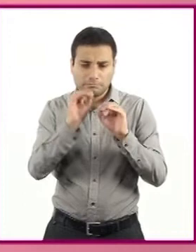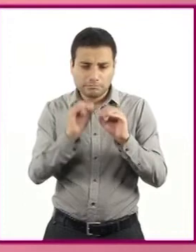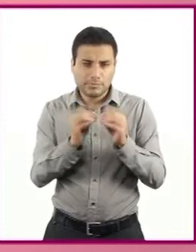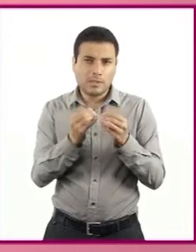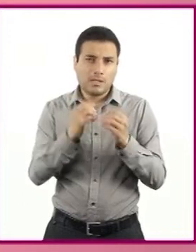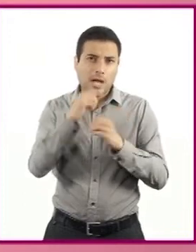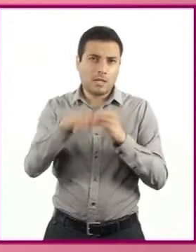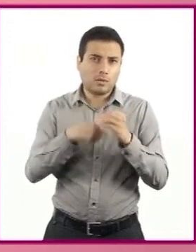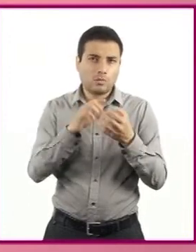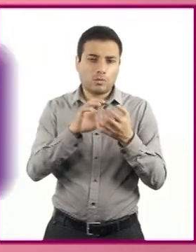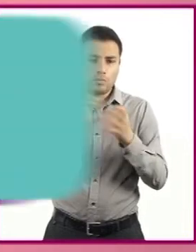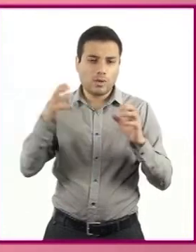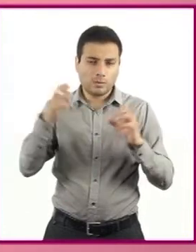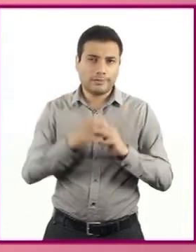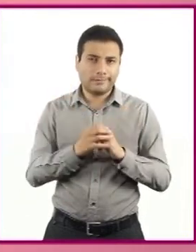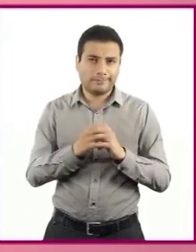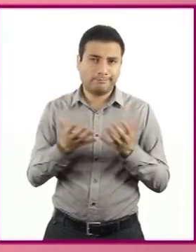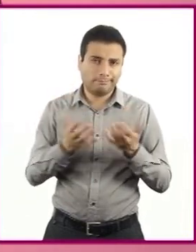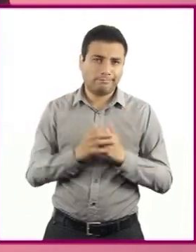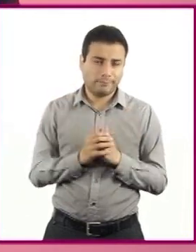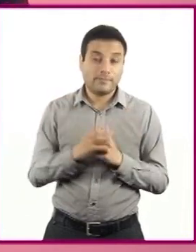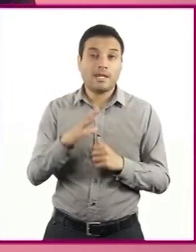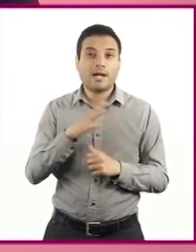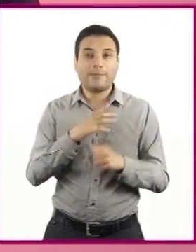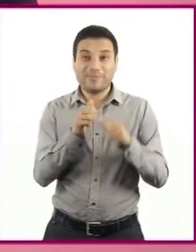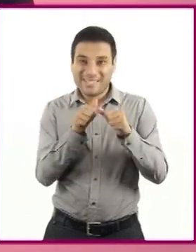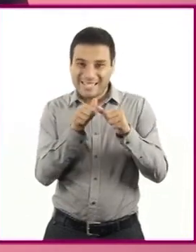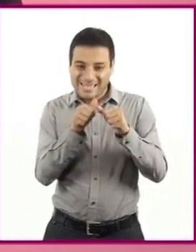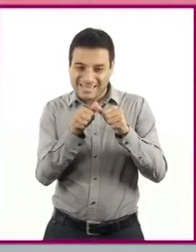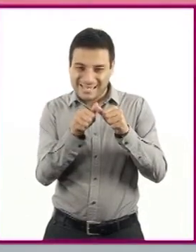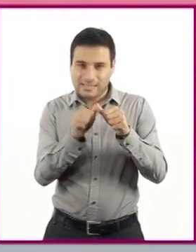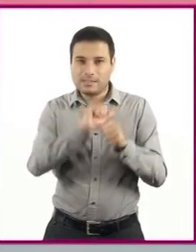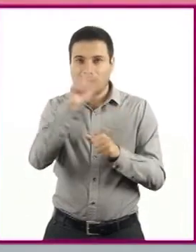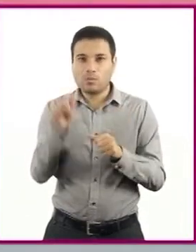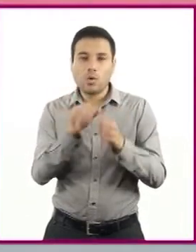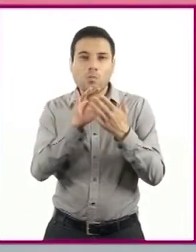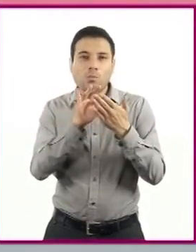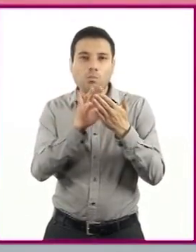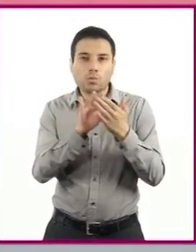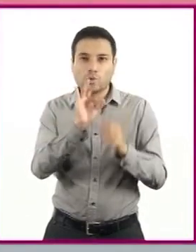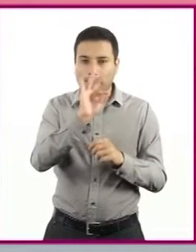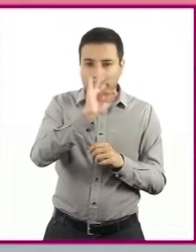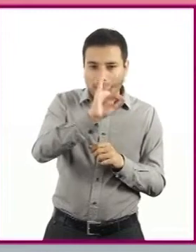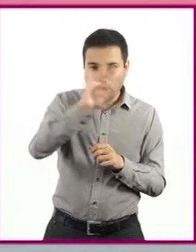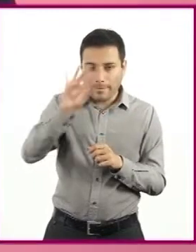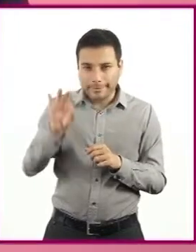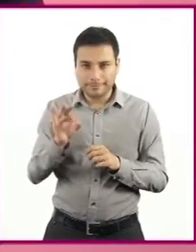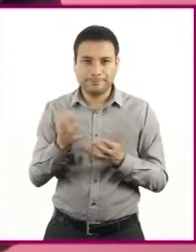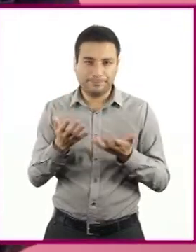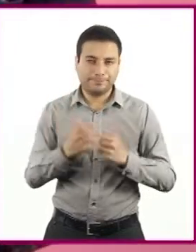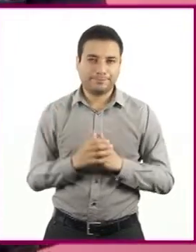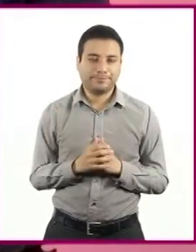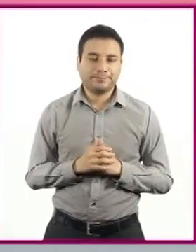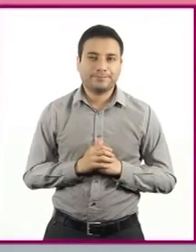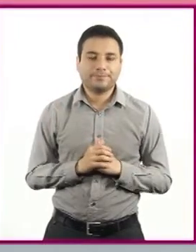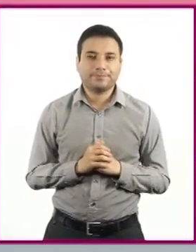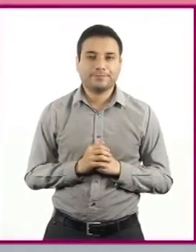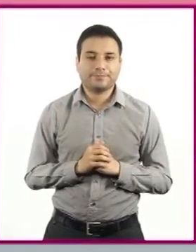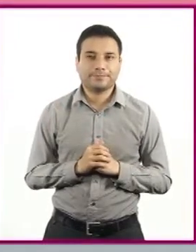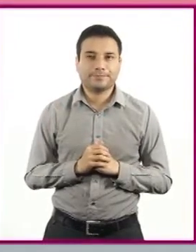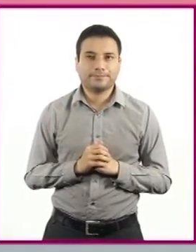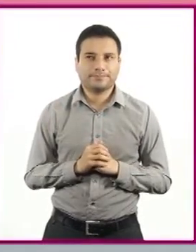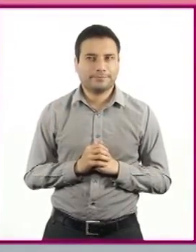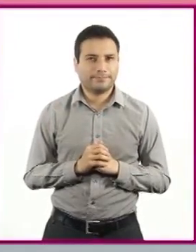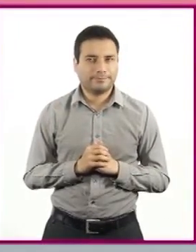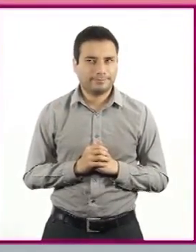donde el símbolo del elemento se rodea con puntos que representan los electrones en la capa de valencia. ¿Notan algo